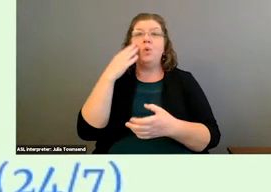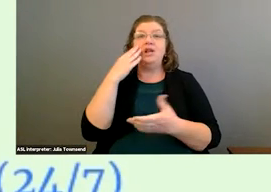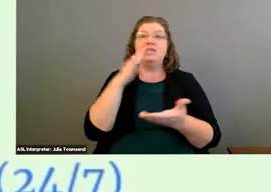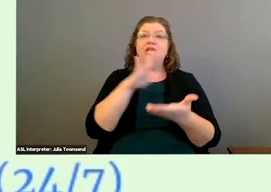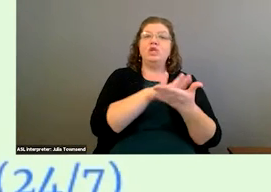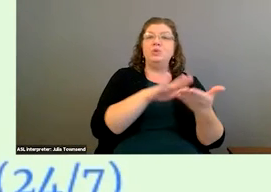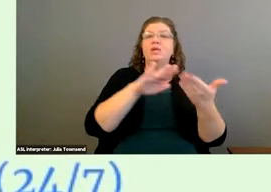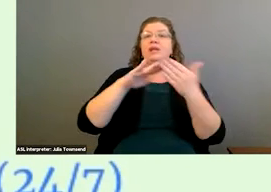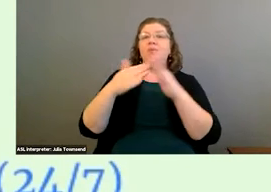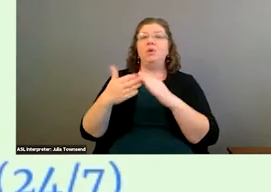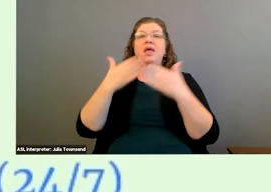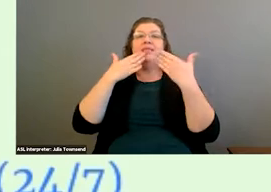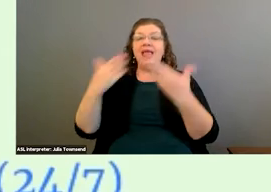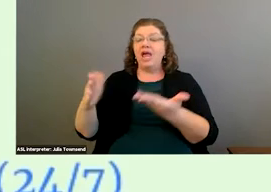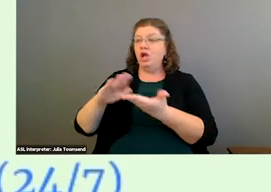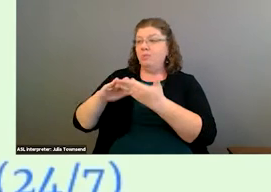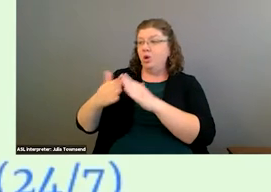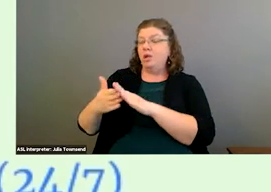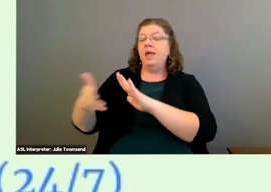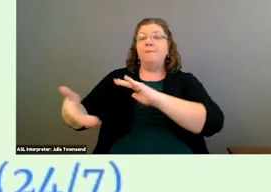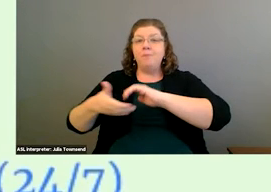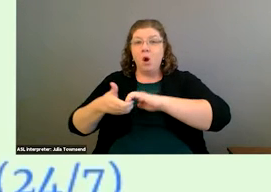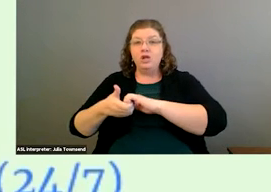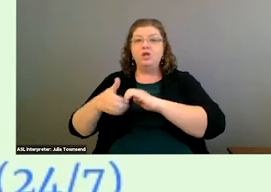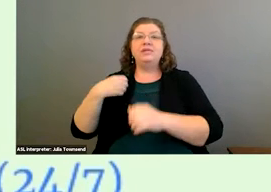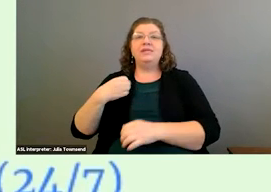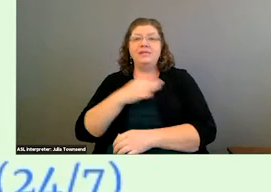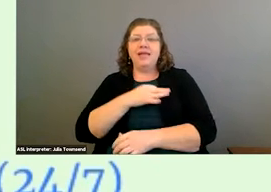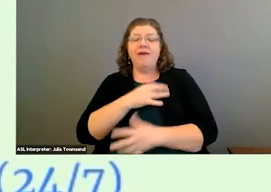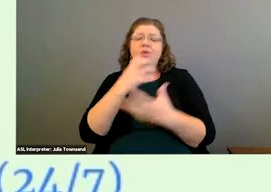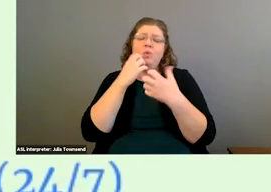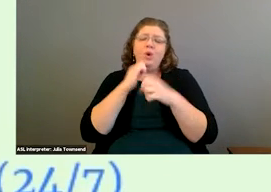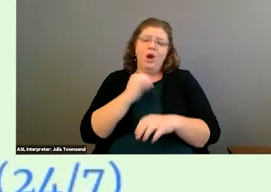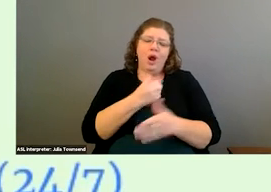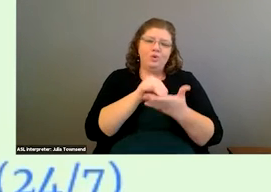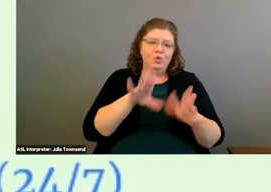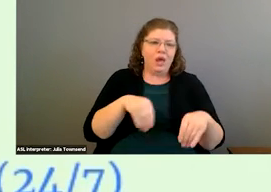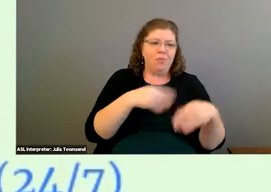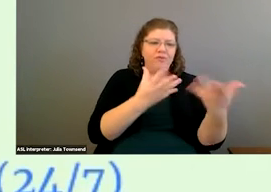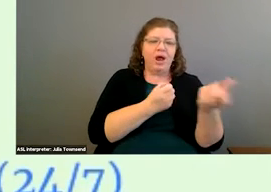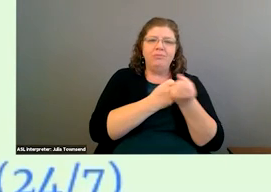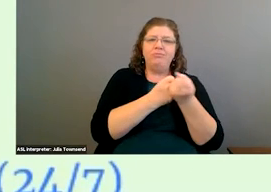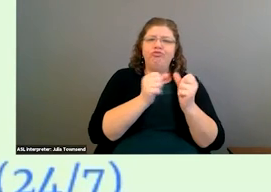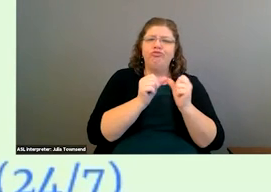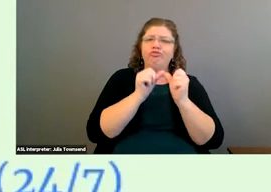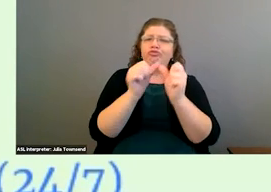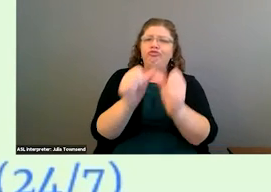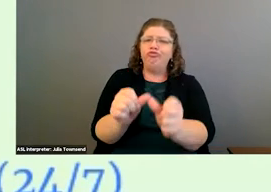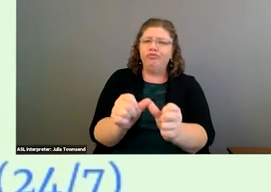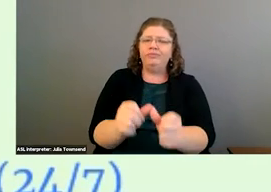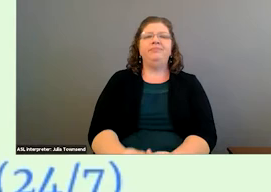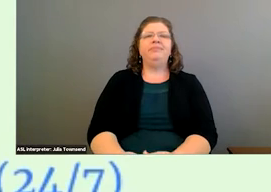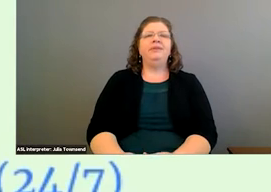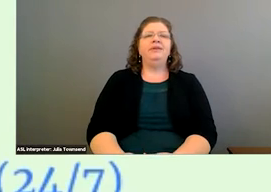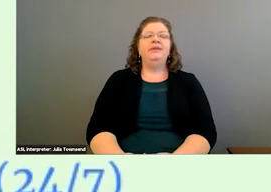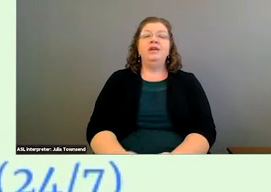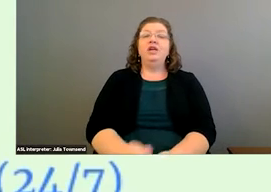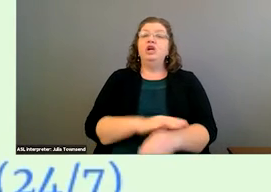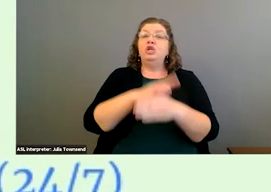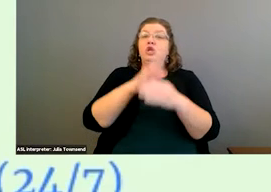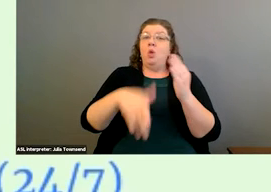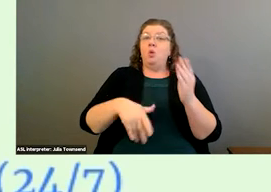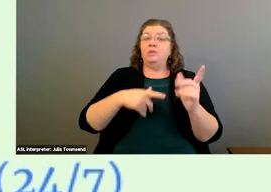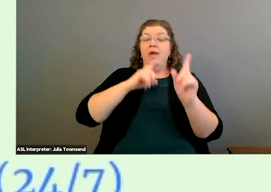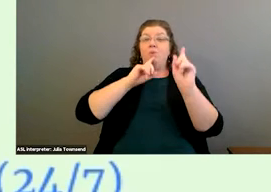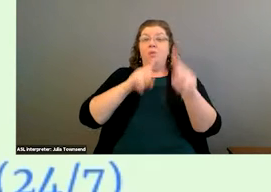nuestras escuelas y en nuestra comunidad. Muchas gracias a nuestros líderes comunitarios y personal que se ocupan de nuestros estudiantes y les dan apoyo constante. Y para cerrar